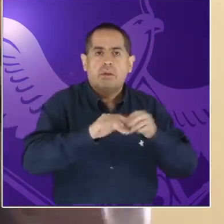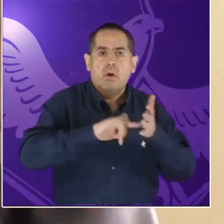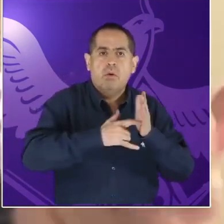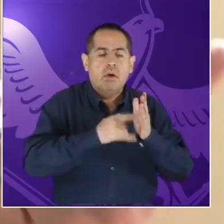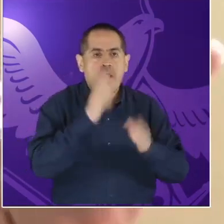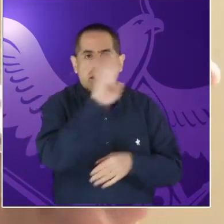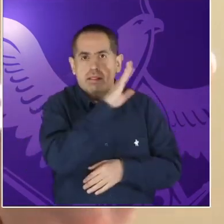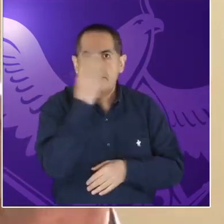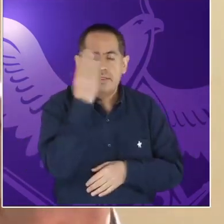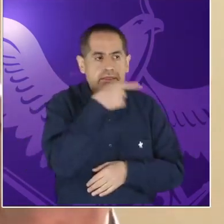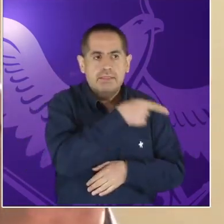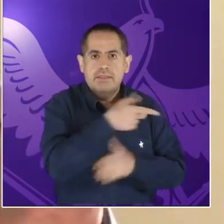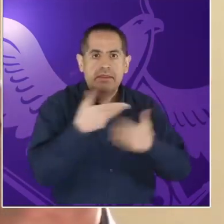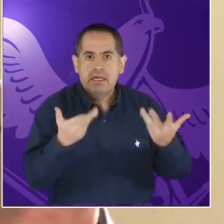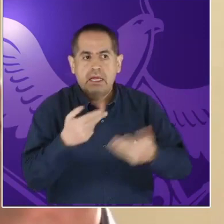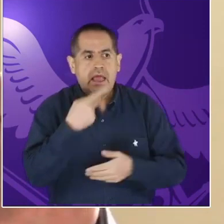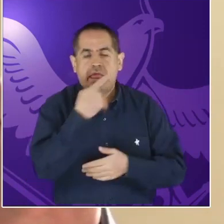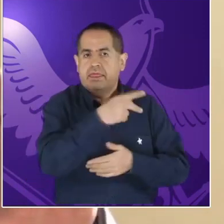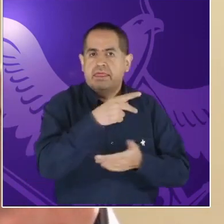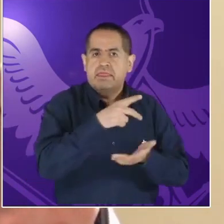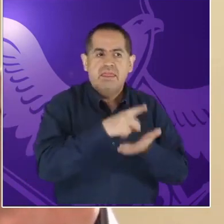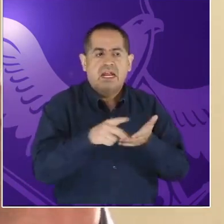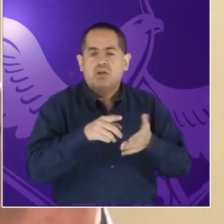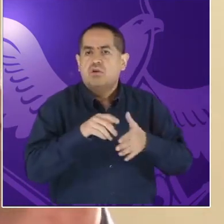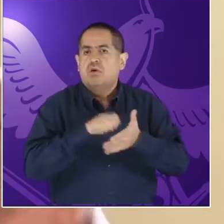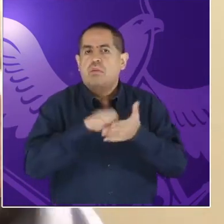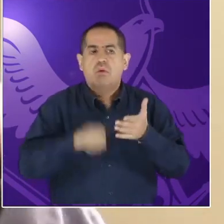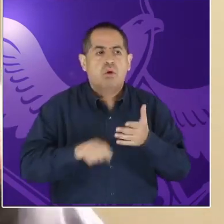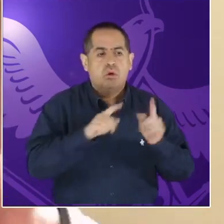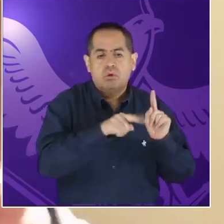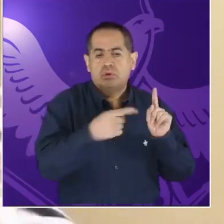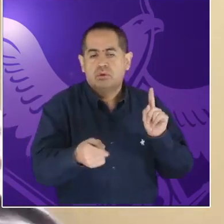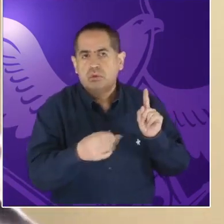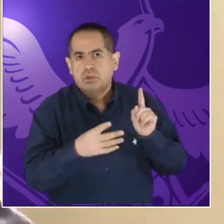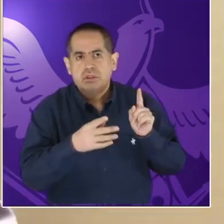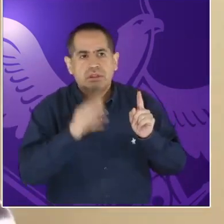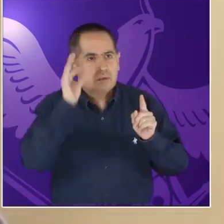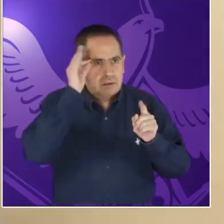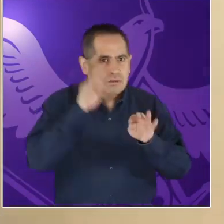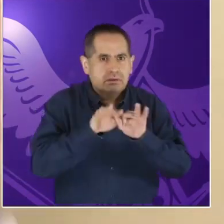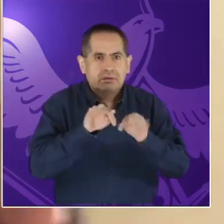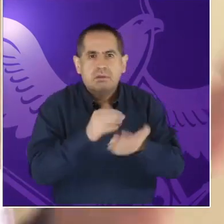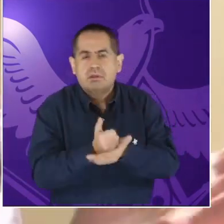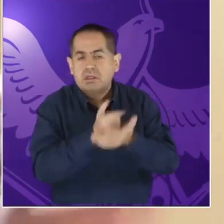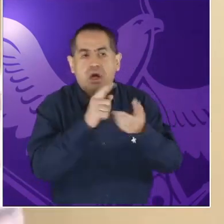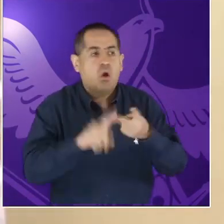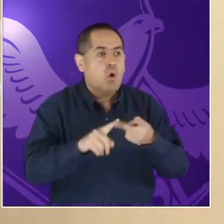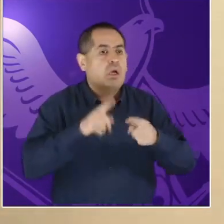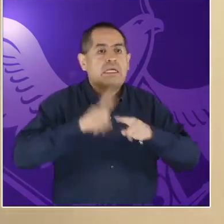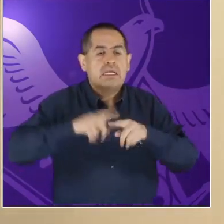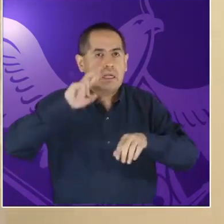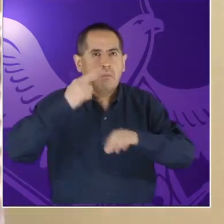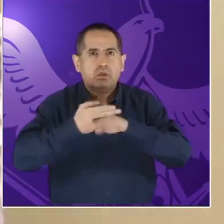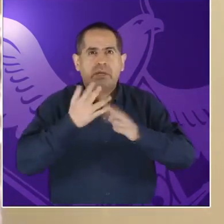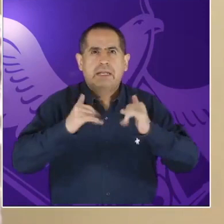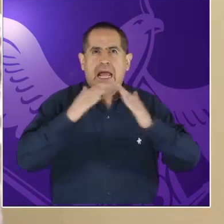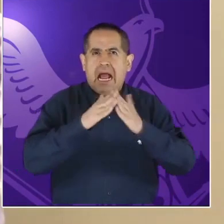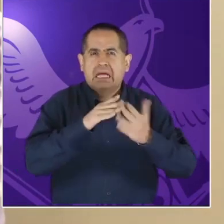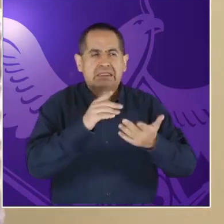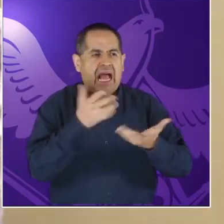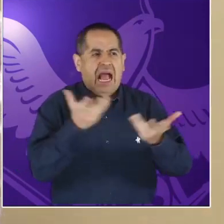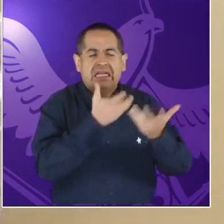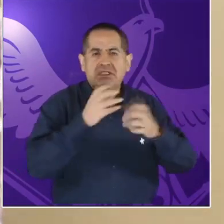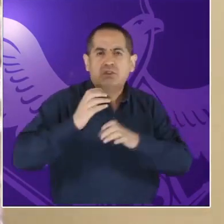trabajo, lo que dije en relación con los derechos frente a los empleadores, en términos de las cargas en la casa y en